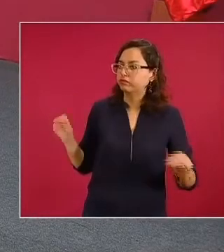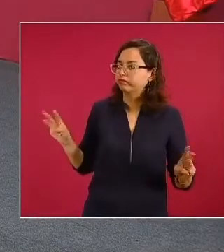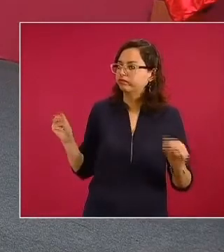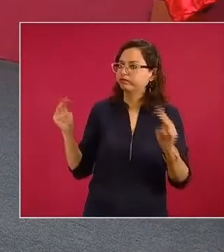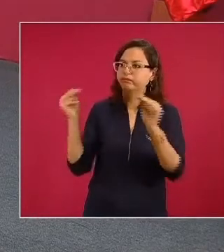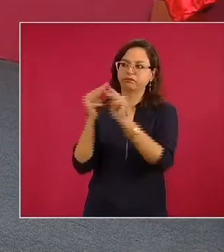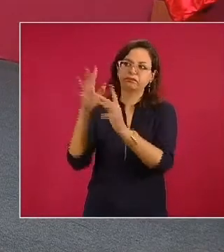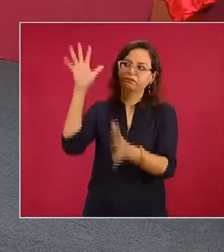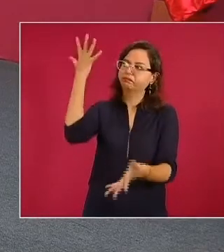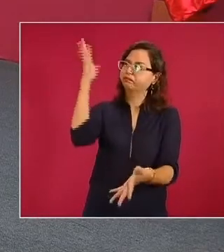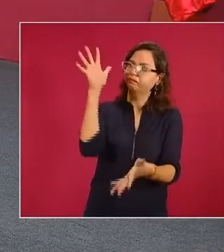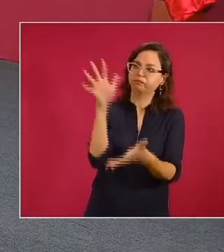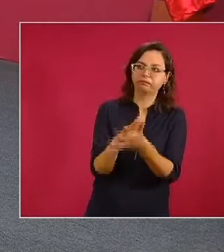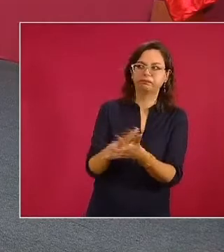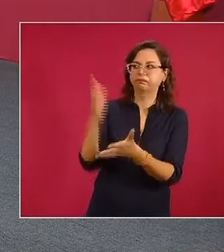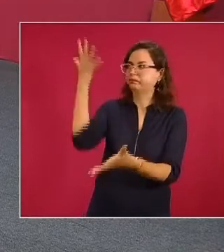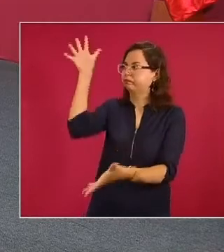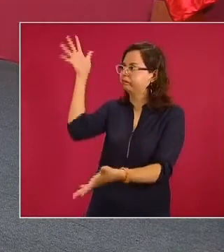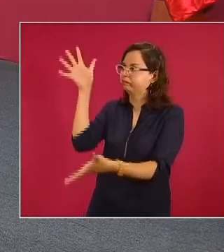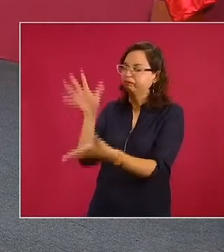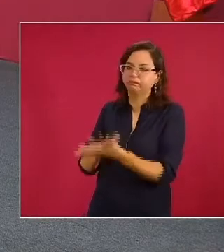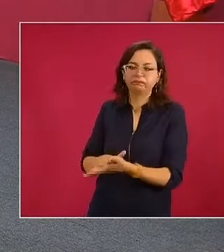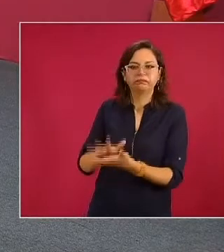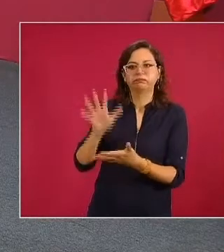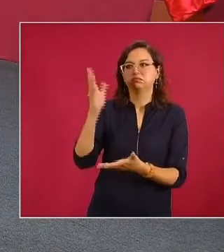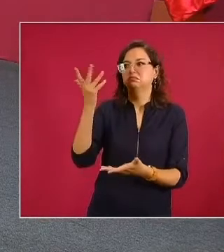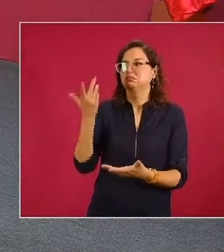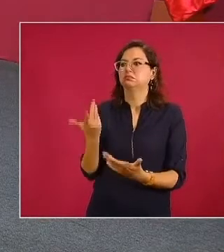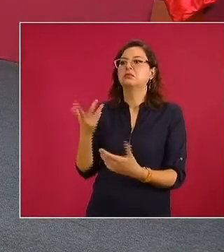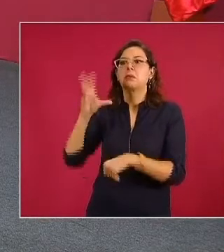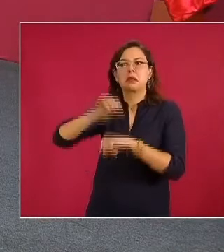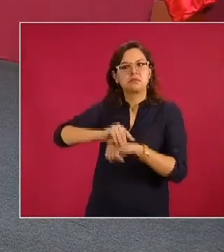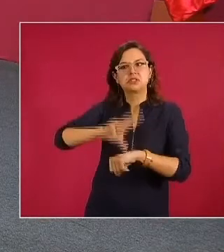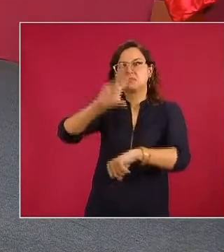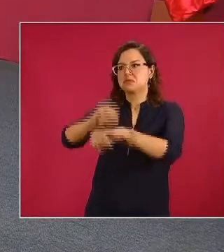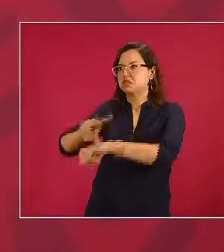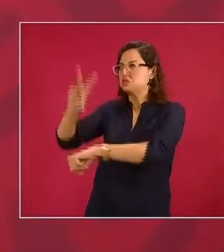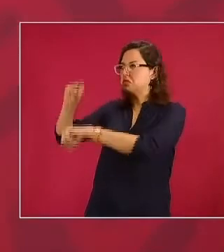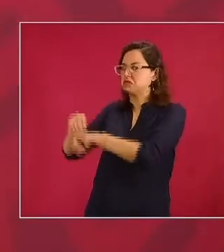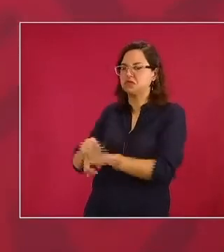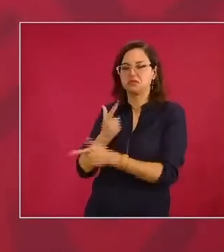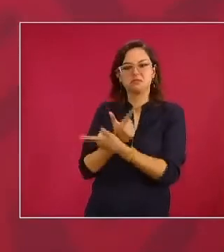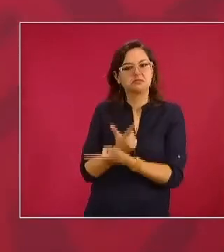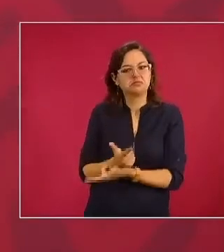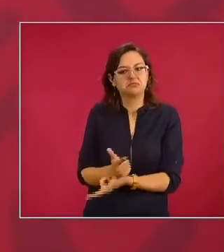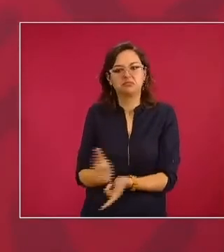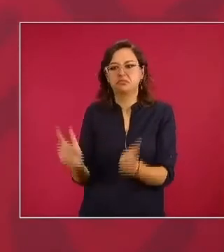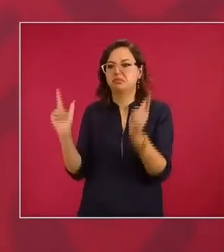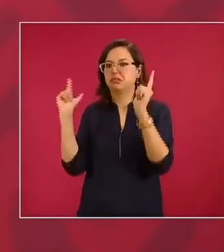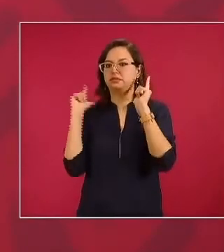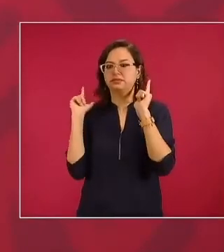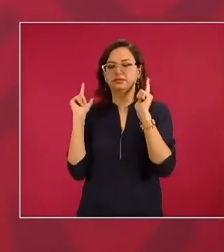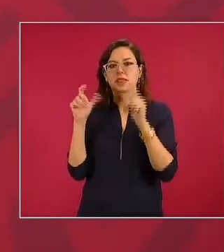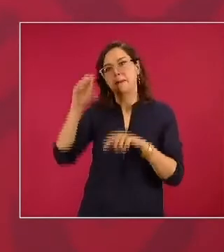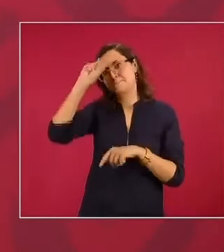Cerros, autorizaban minas a cielo abierto.